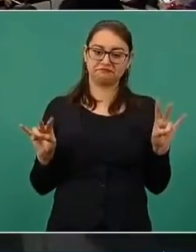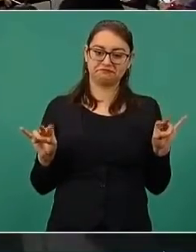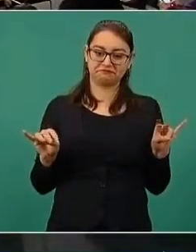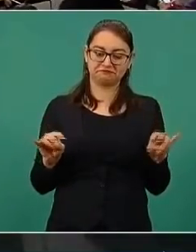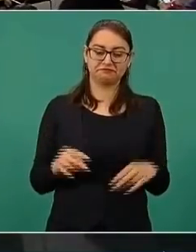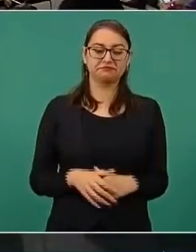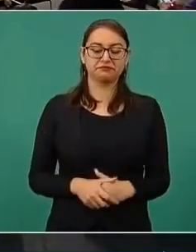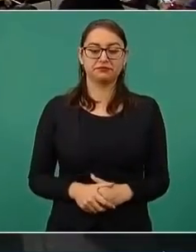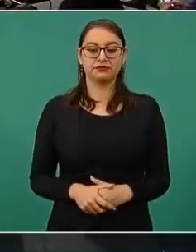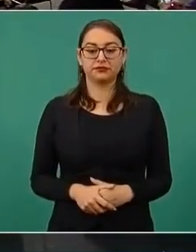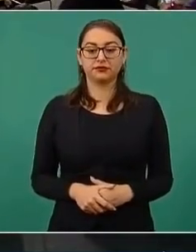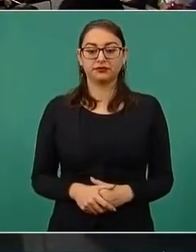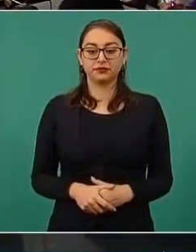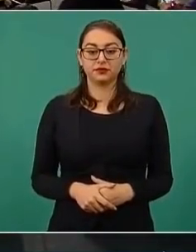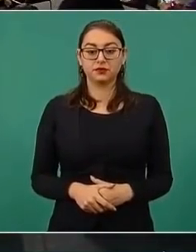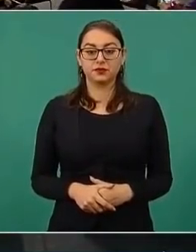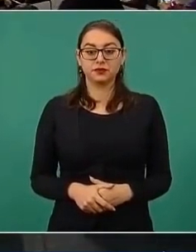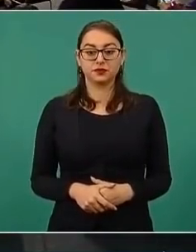Ciudadana.